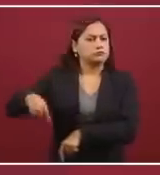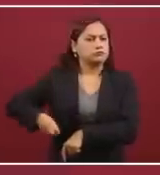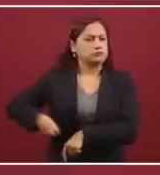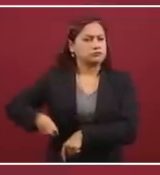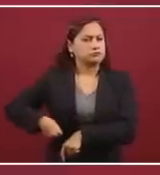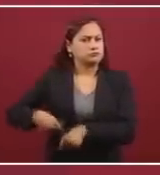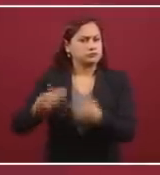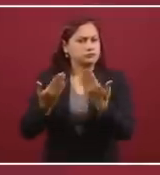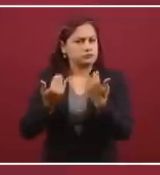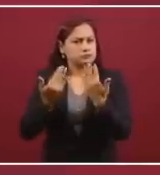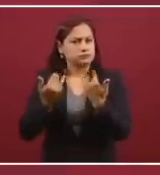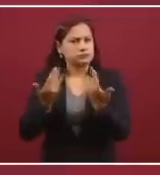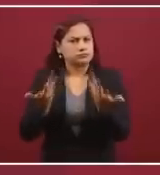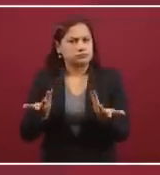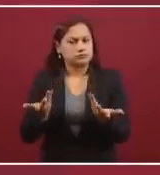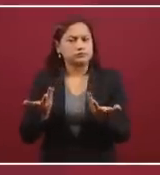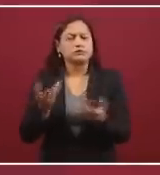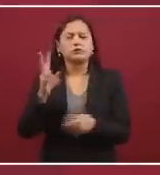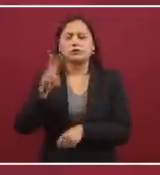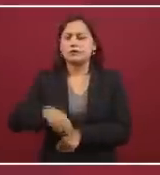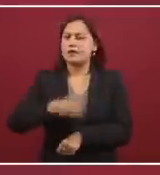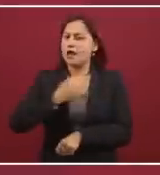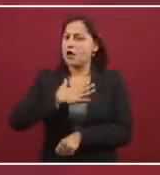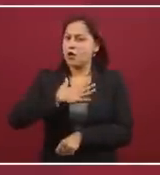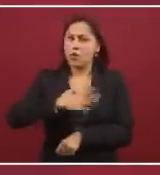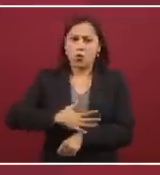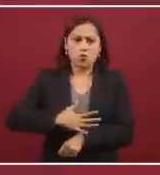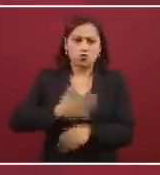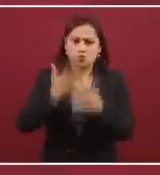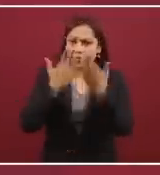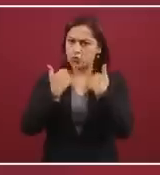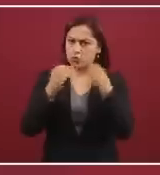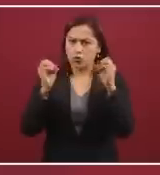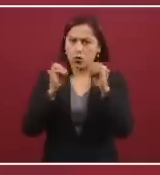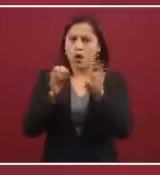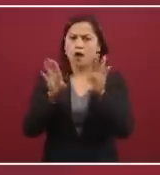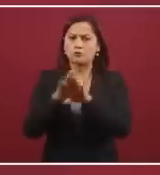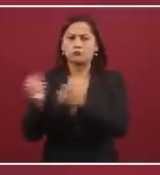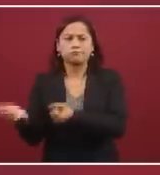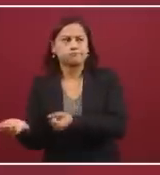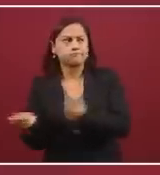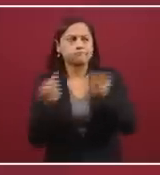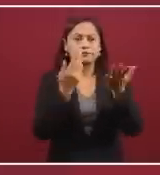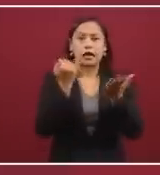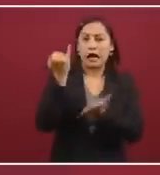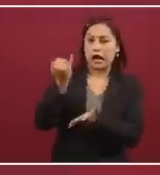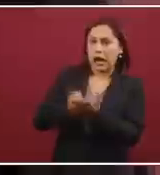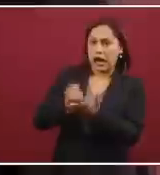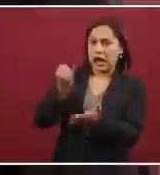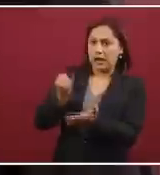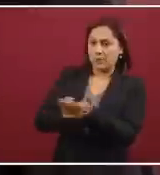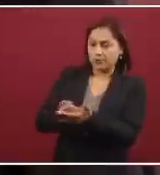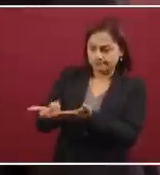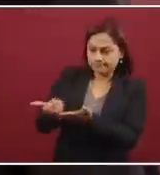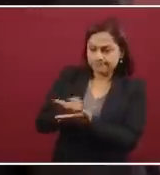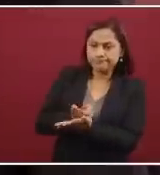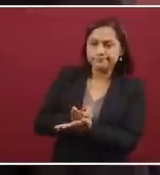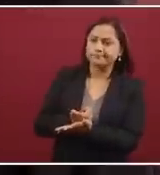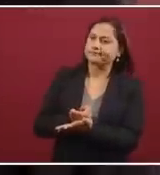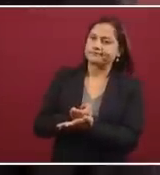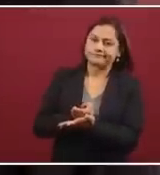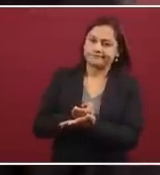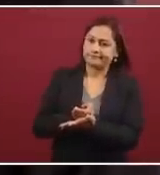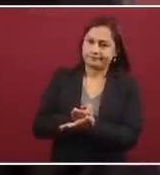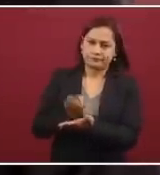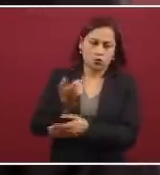se estén cobrando aranceles estas cuotas y también en